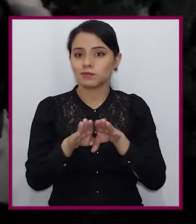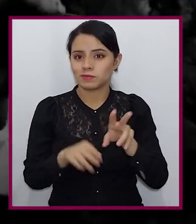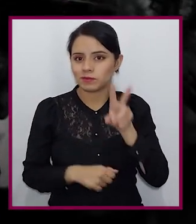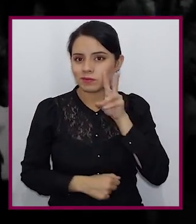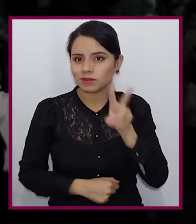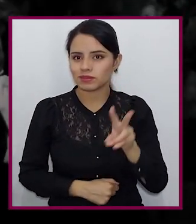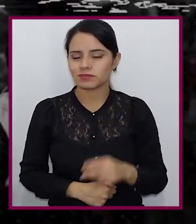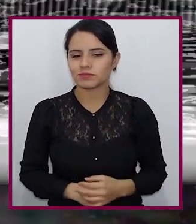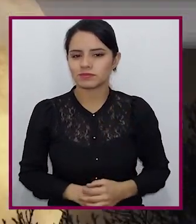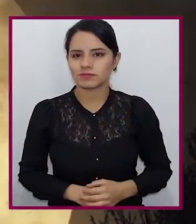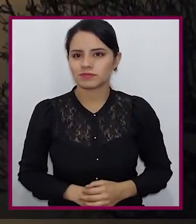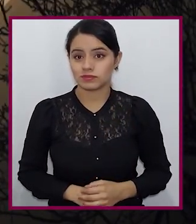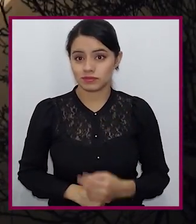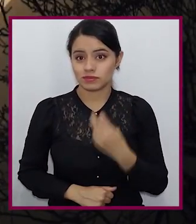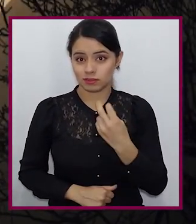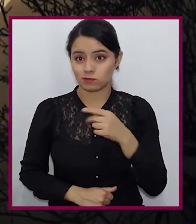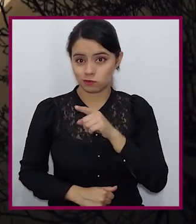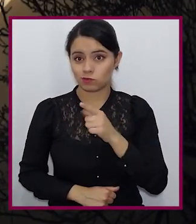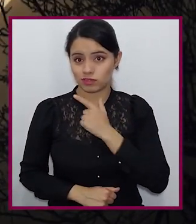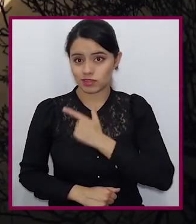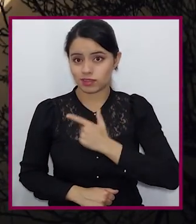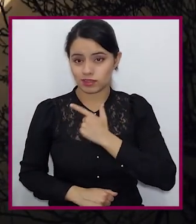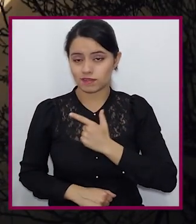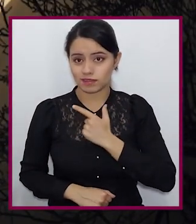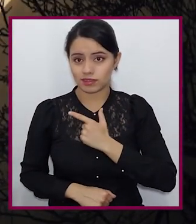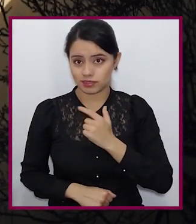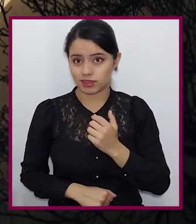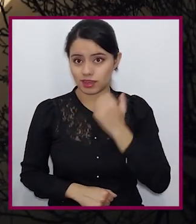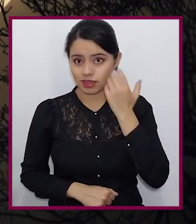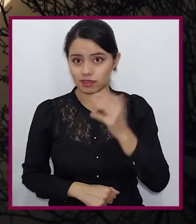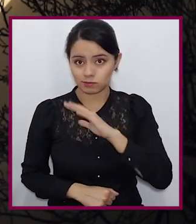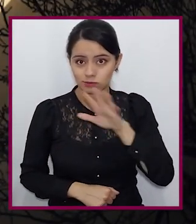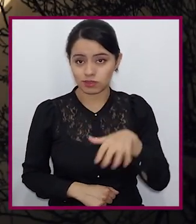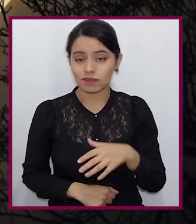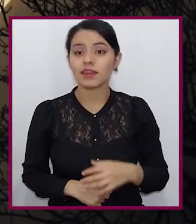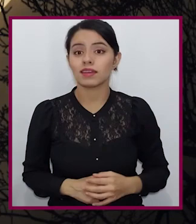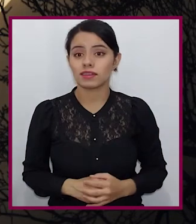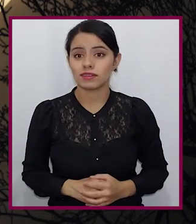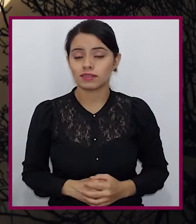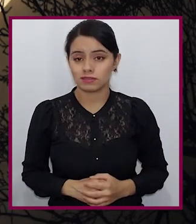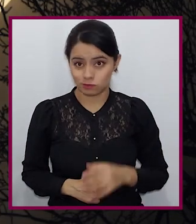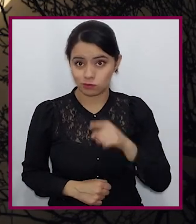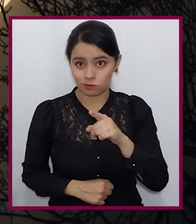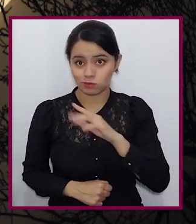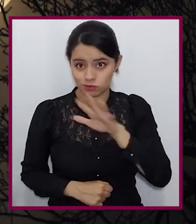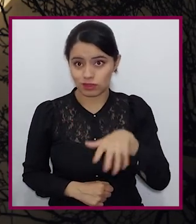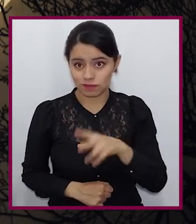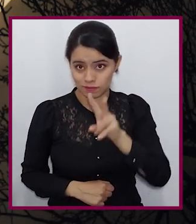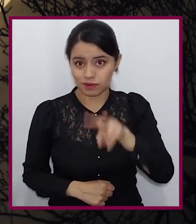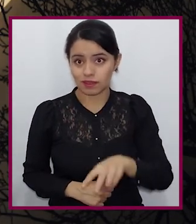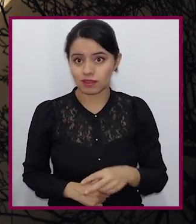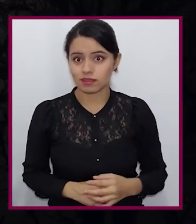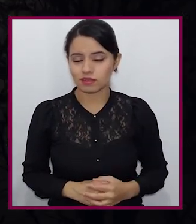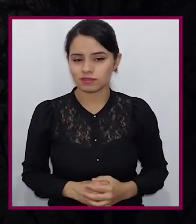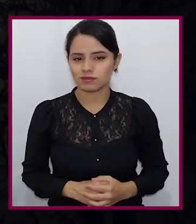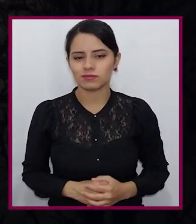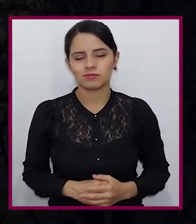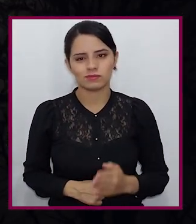¿Cómo ves? ¿Era lo que buscabas? Axel? ¿Lo buscabas? ¿Era